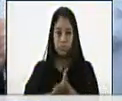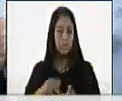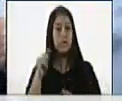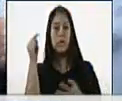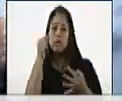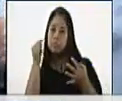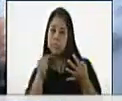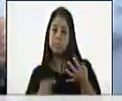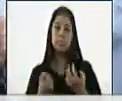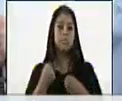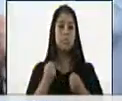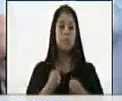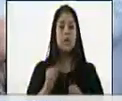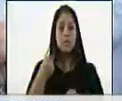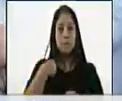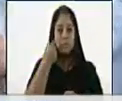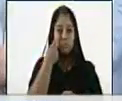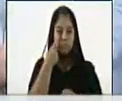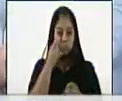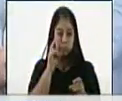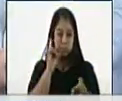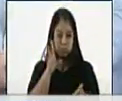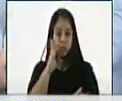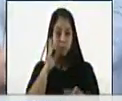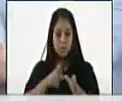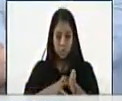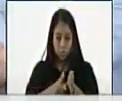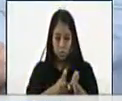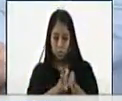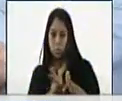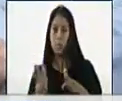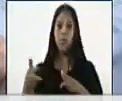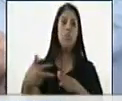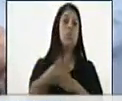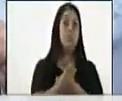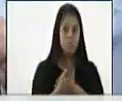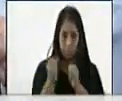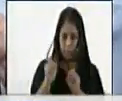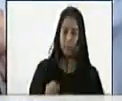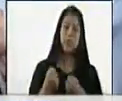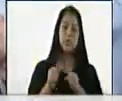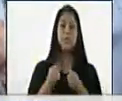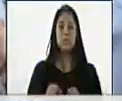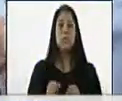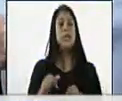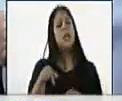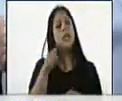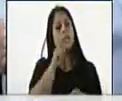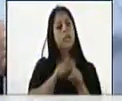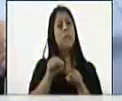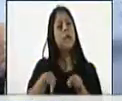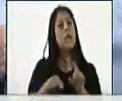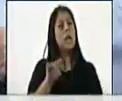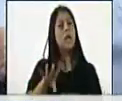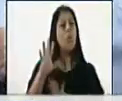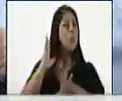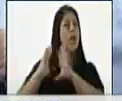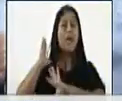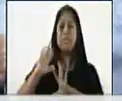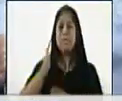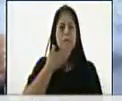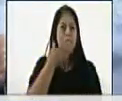hacer para poder calcular perfectamente la rotonda que va a estar aquí. Algo sencillo que debió haberse hecho hace muchos